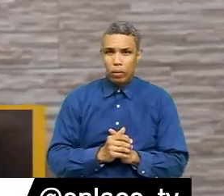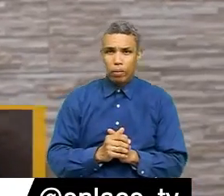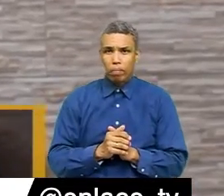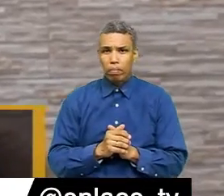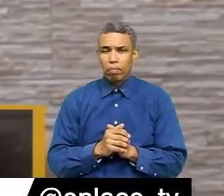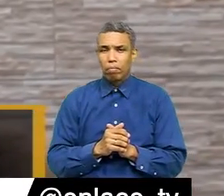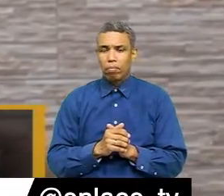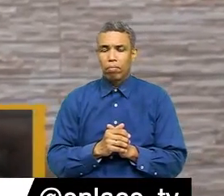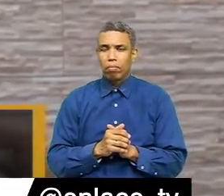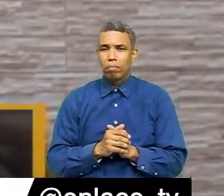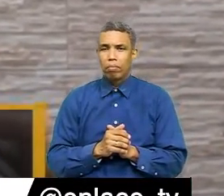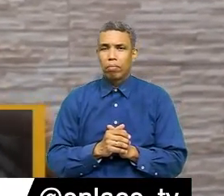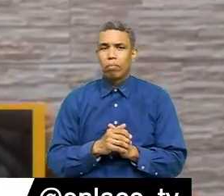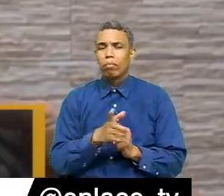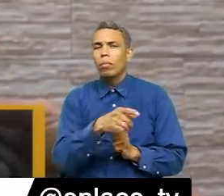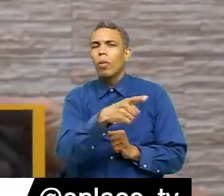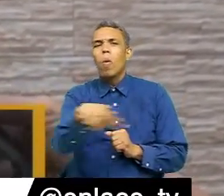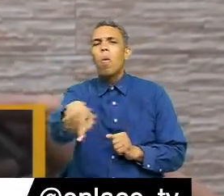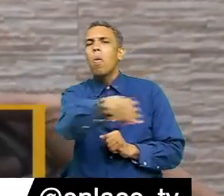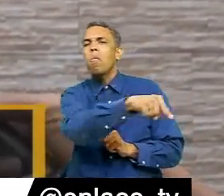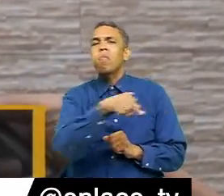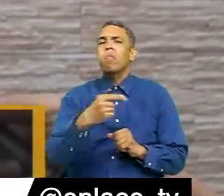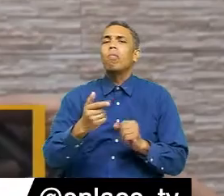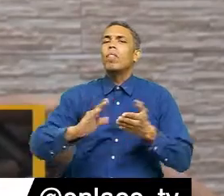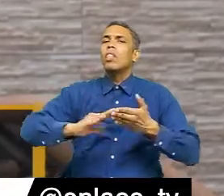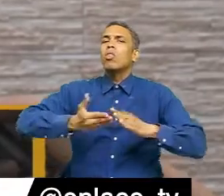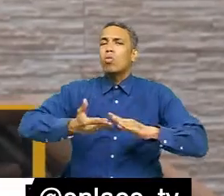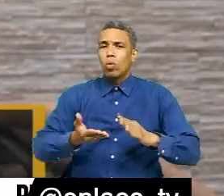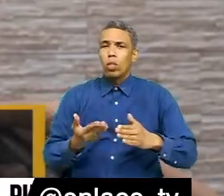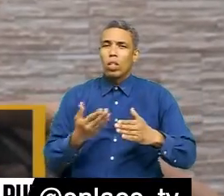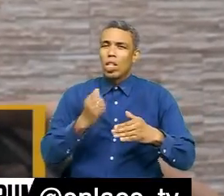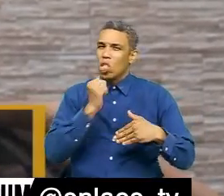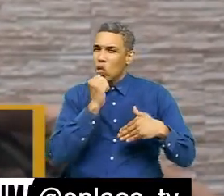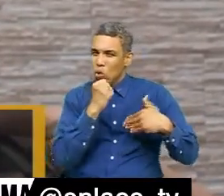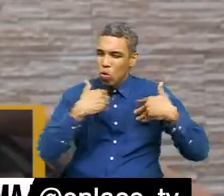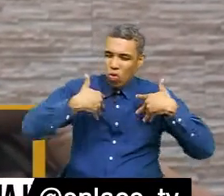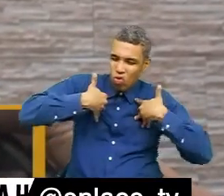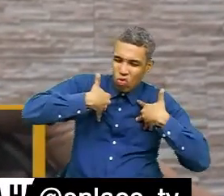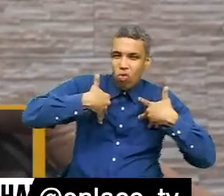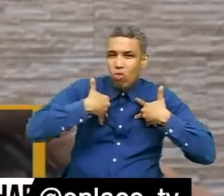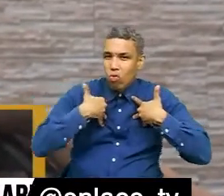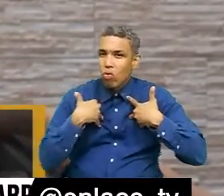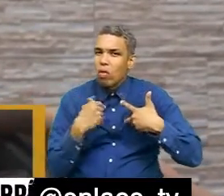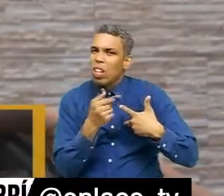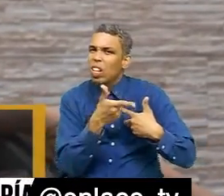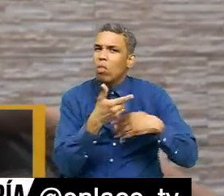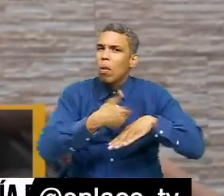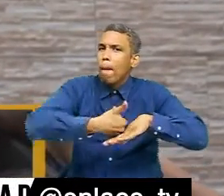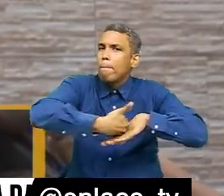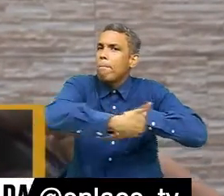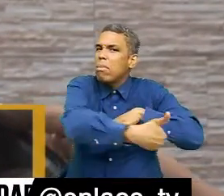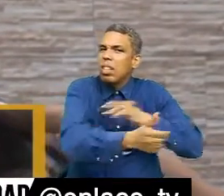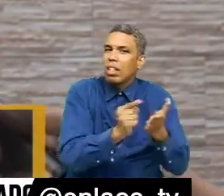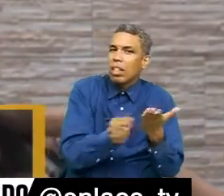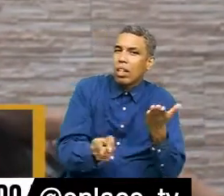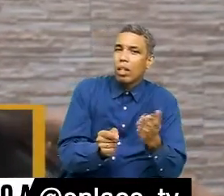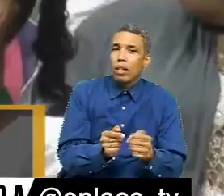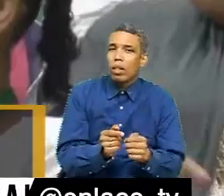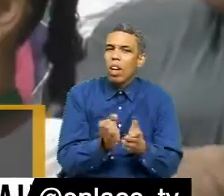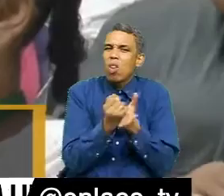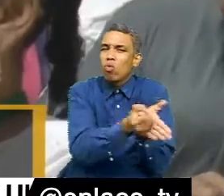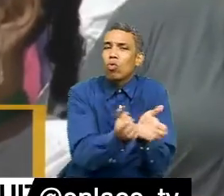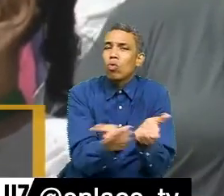ellos reclaman más atención por parte de la institucionalidad del orden nacional. Reclaman, por ejemplo, más oportunidades en